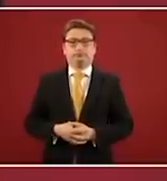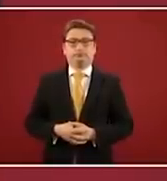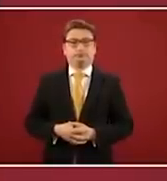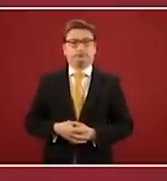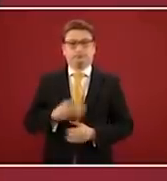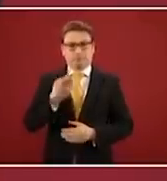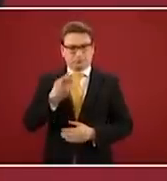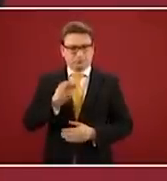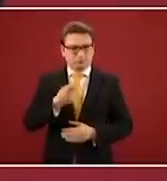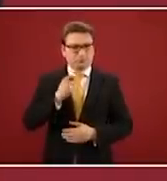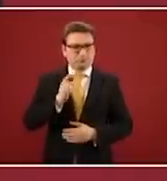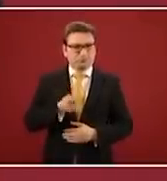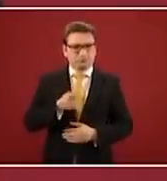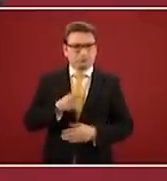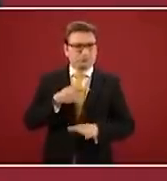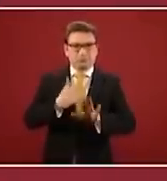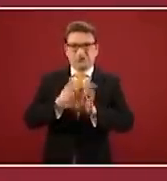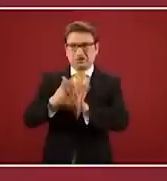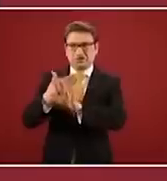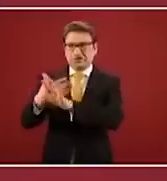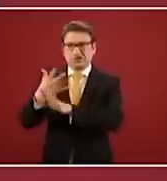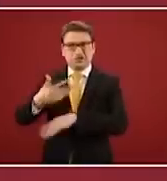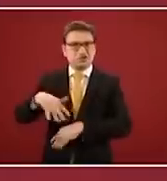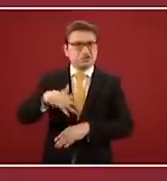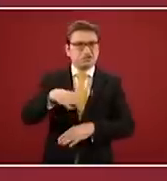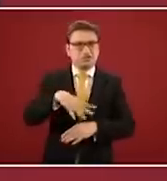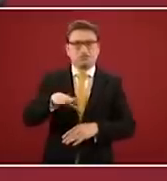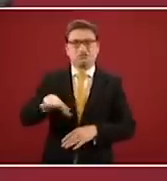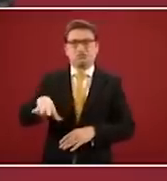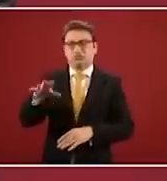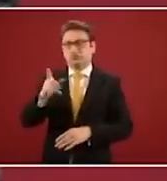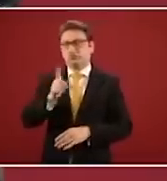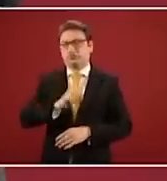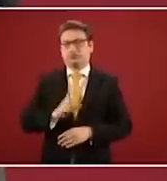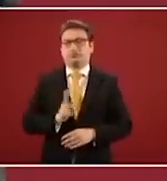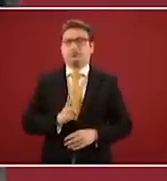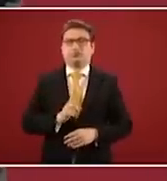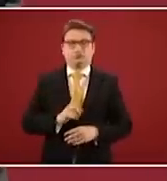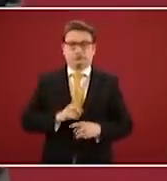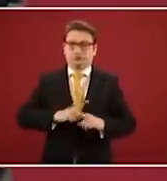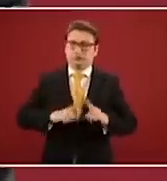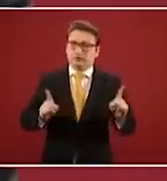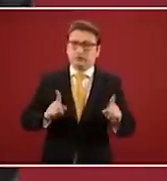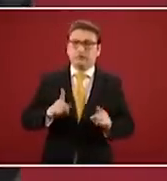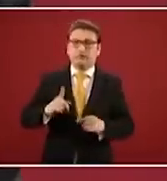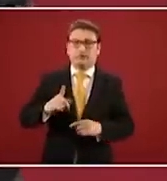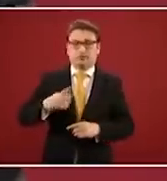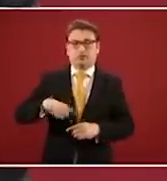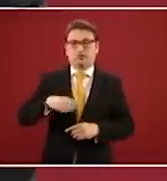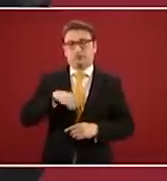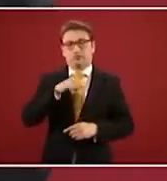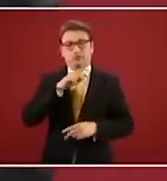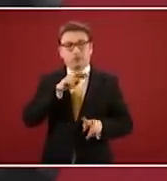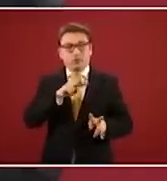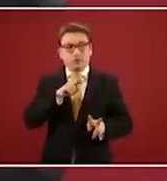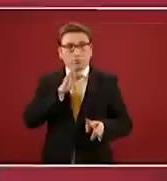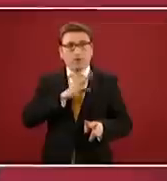es persecución, es no ser tapadera de nadie,